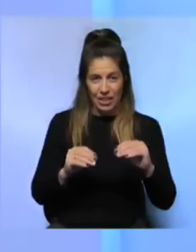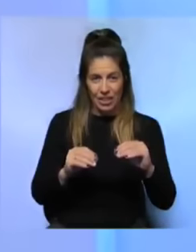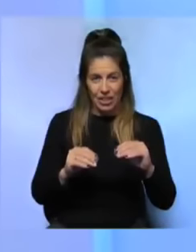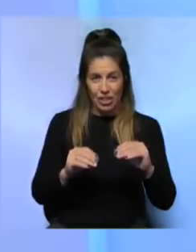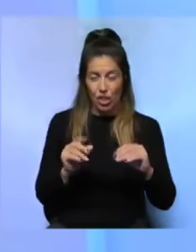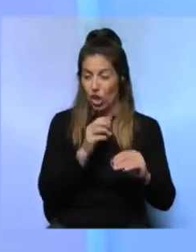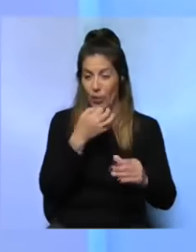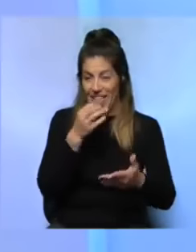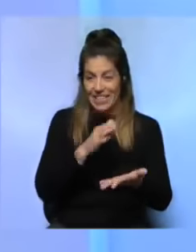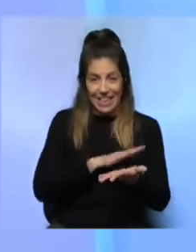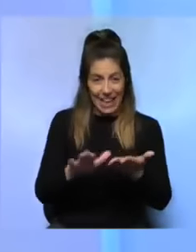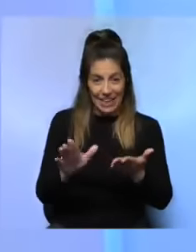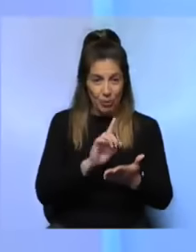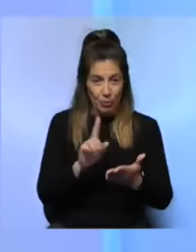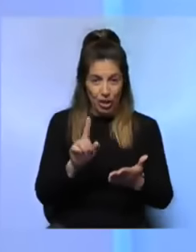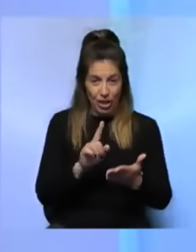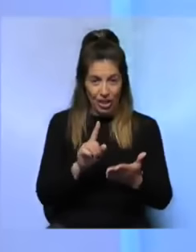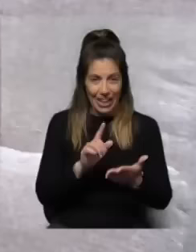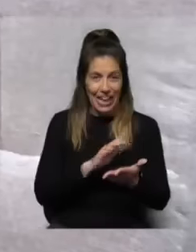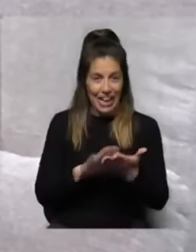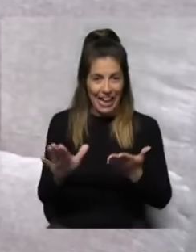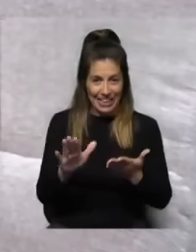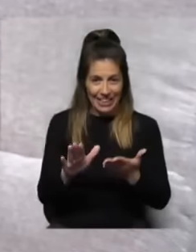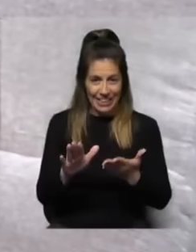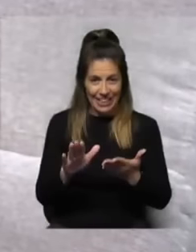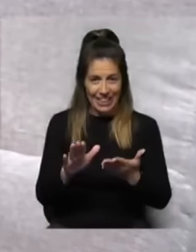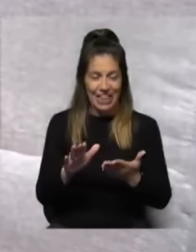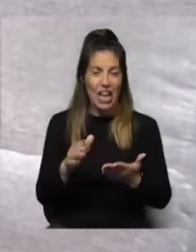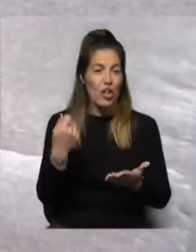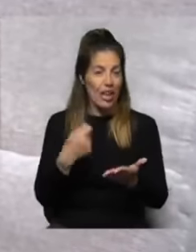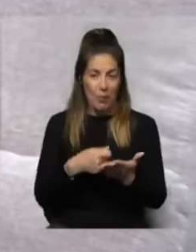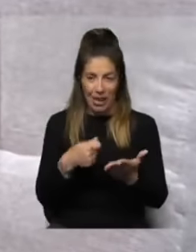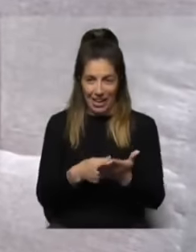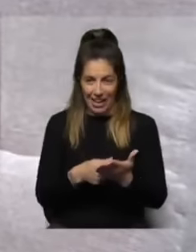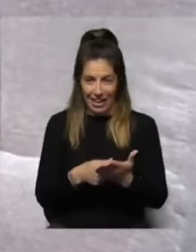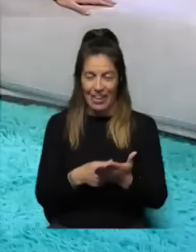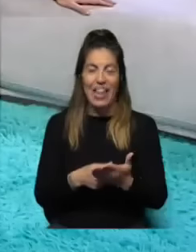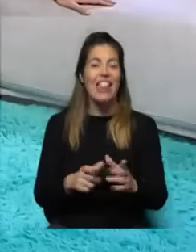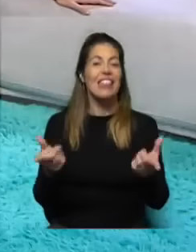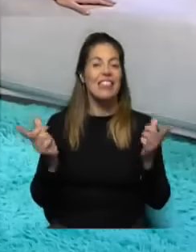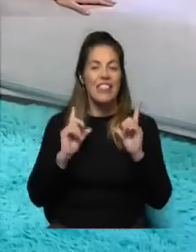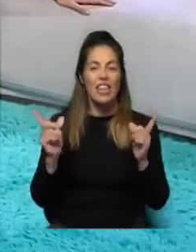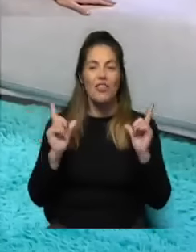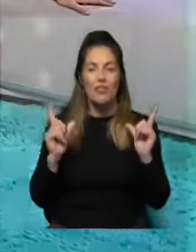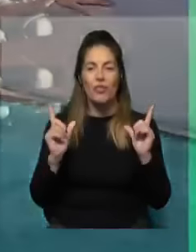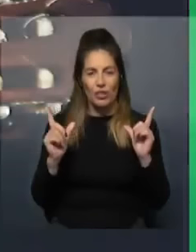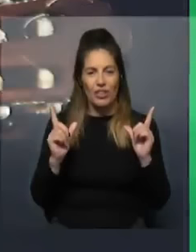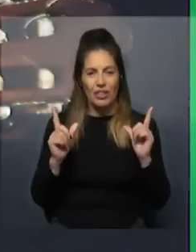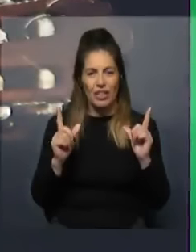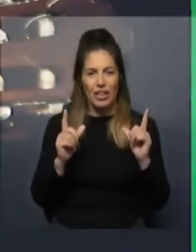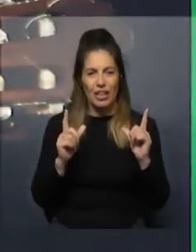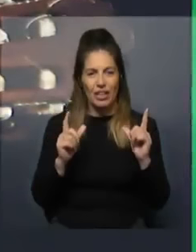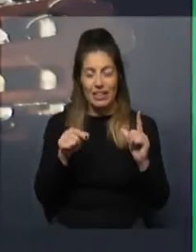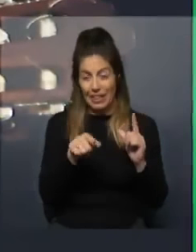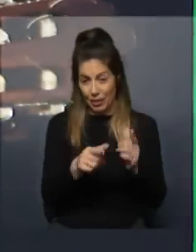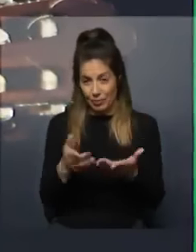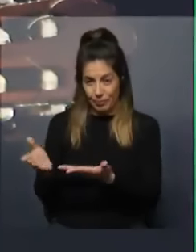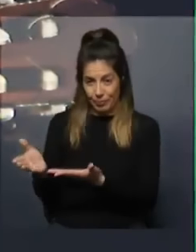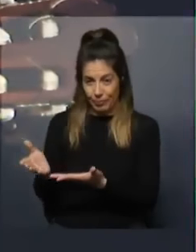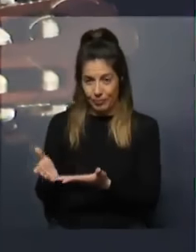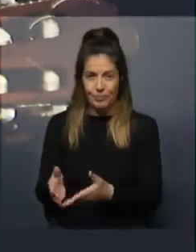gratis, porque no es gratis. Es sin costo, como ya aprendimos, chiquilines. Vas a poder disfrutar del espectáculo de Paulina Viroga,